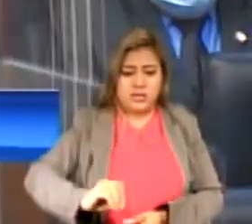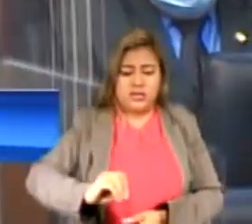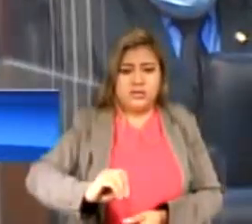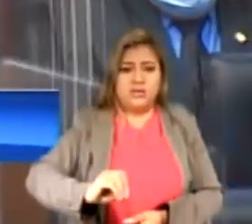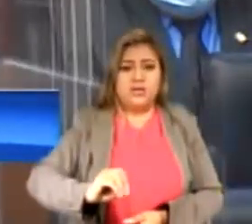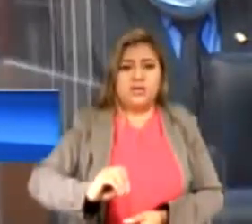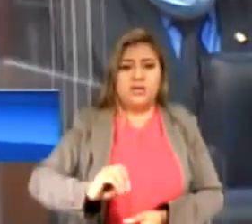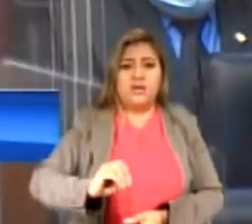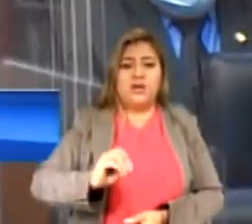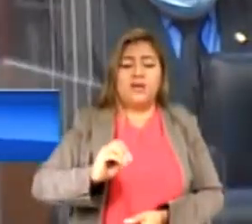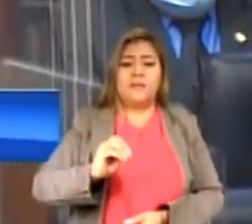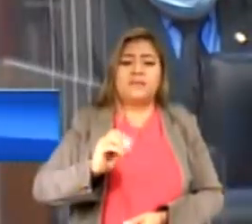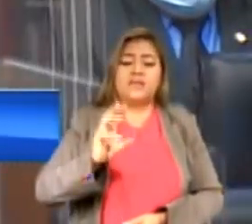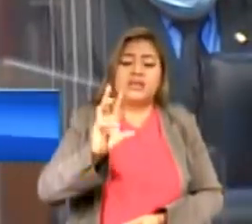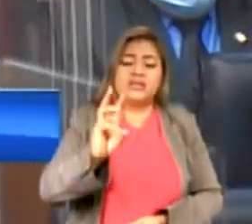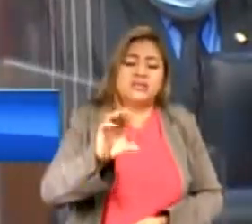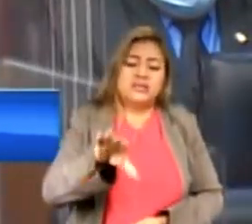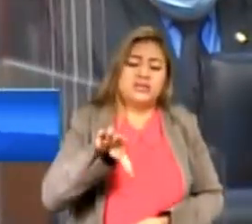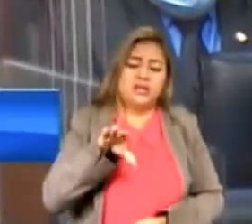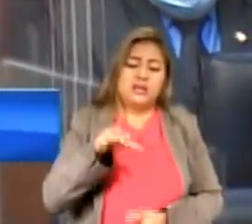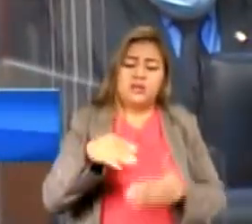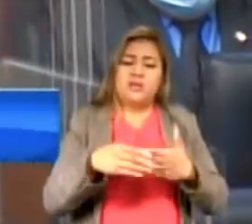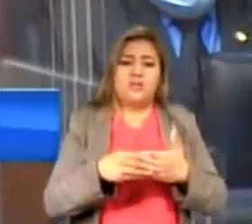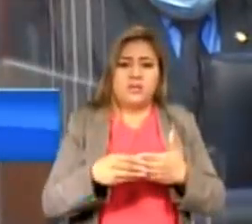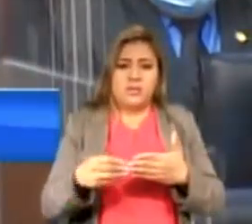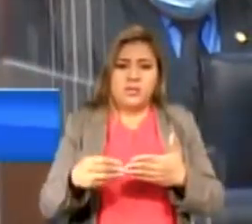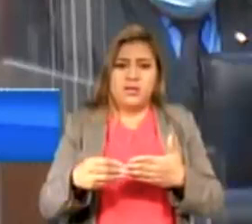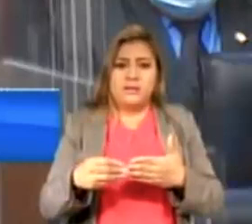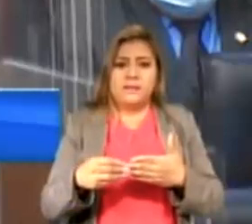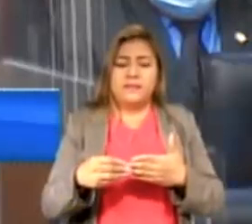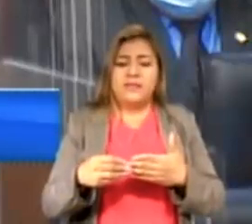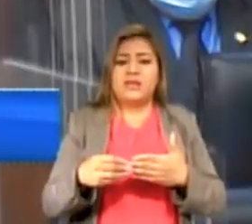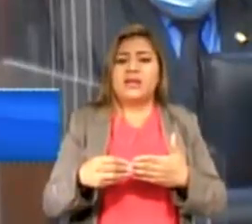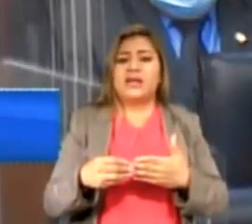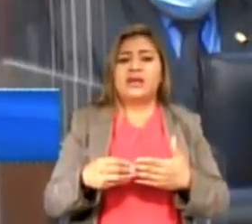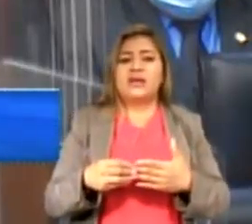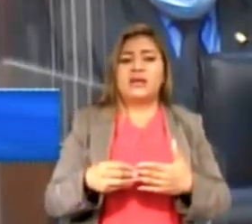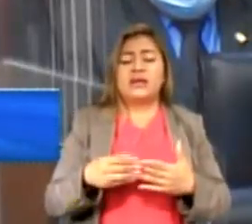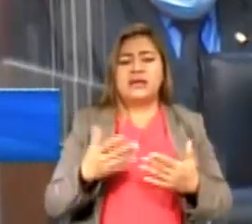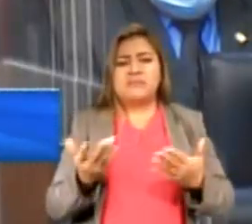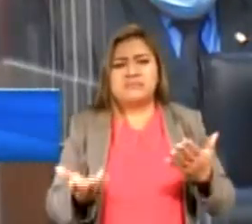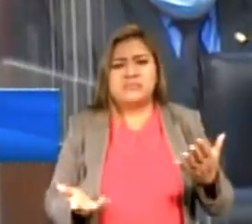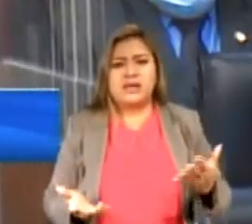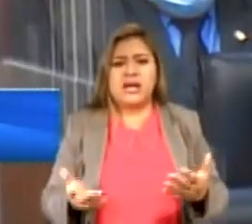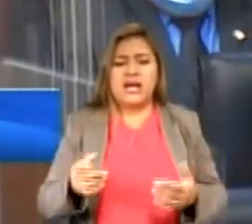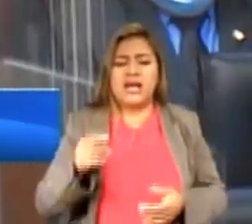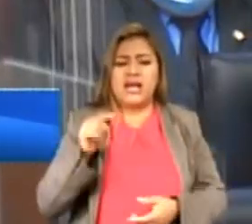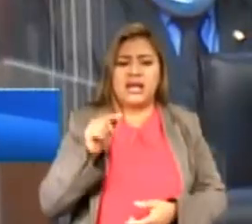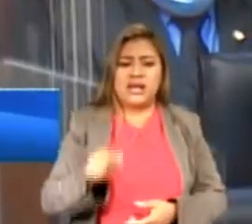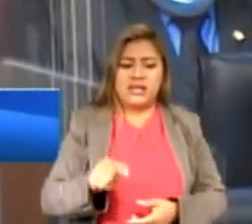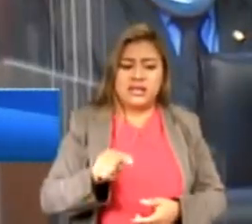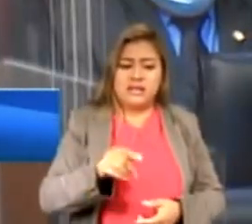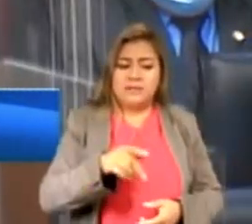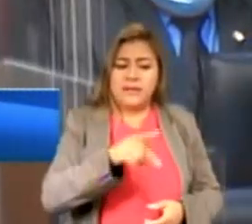Pero si me voy al sistema individual o mixto, que depende de las aportaciones